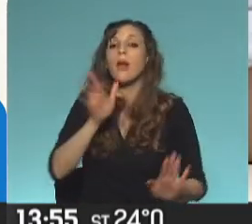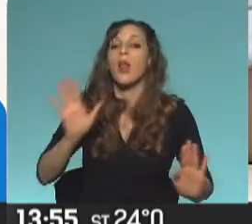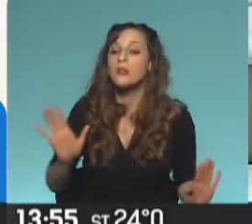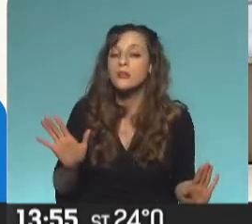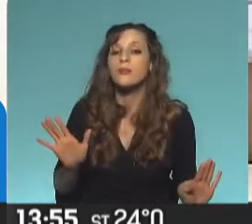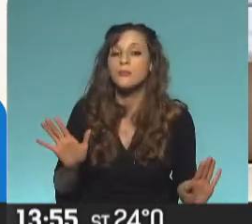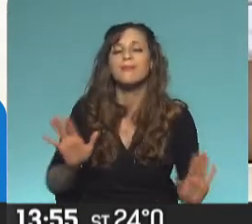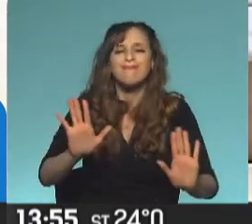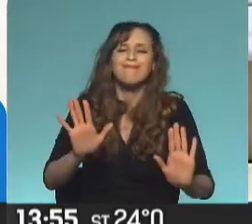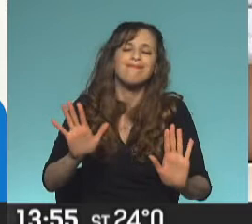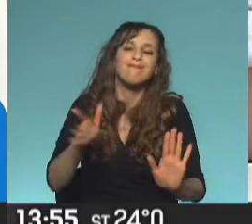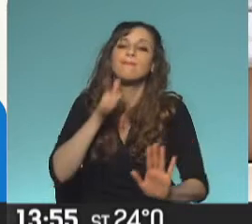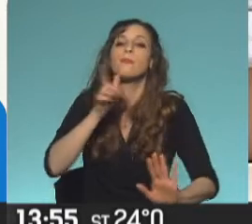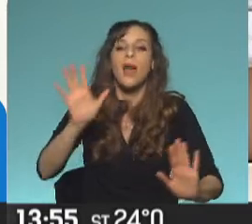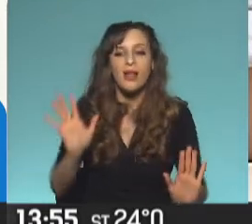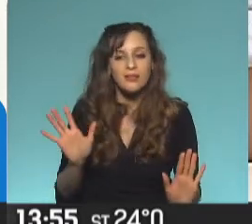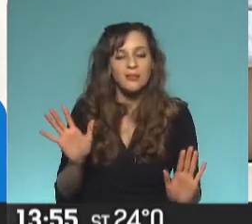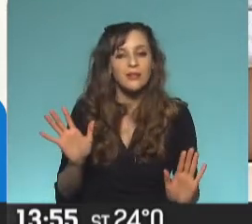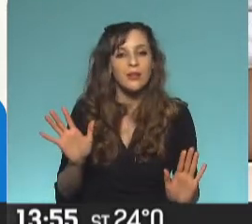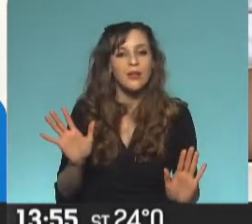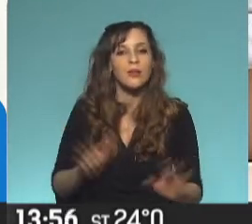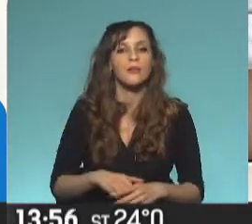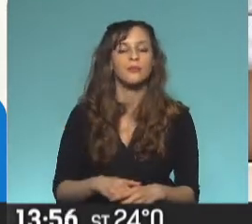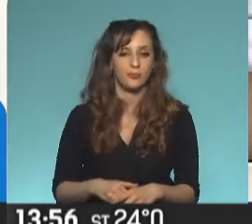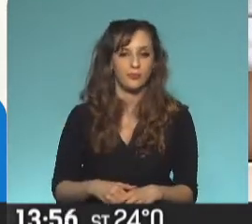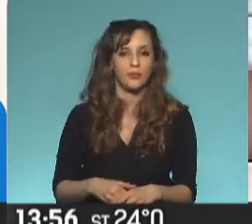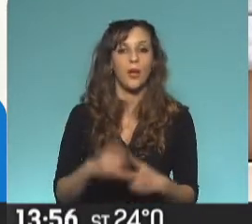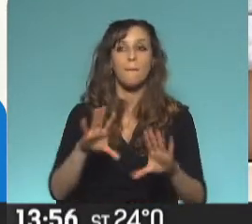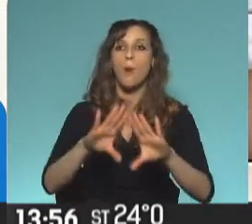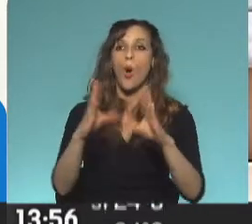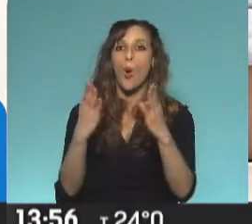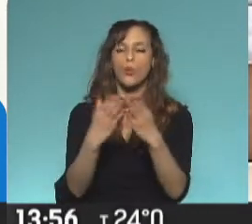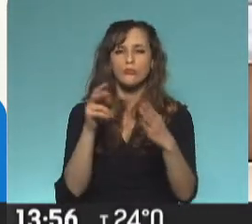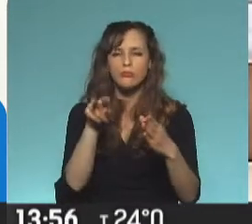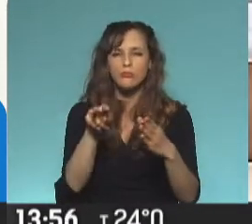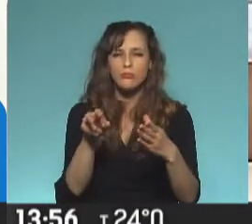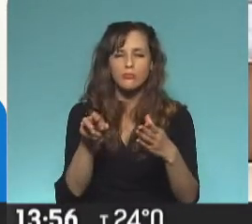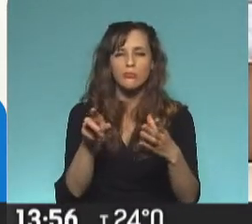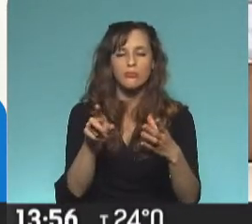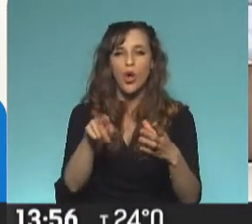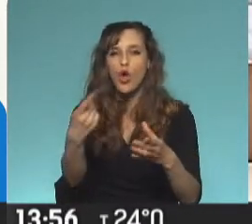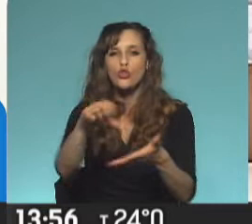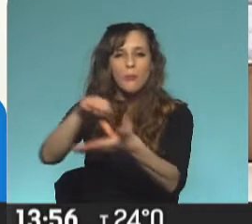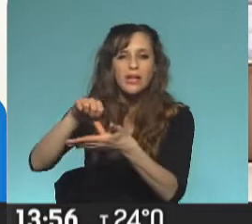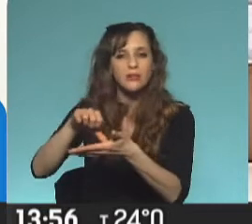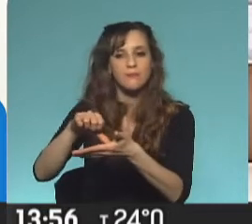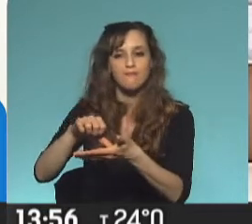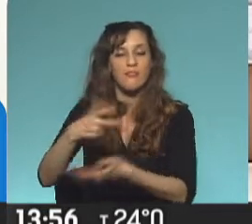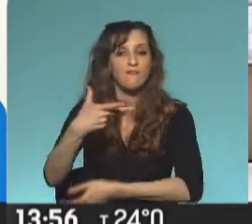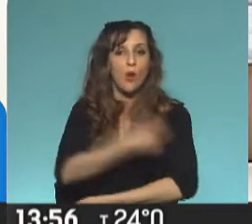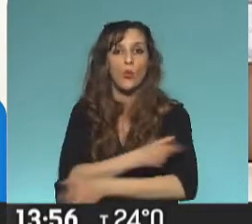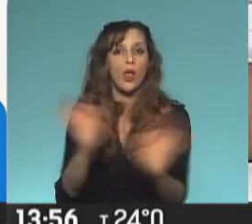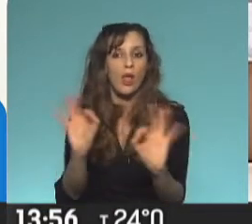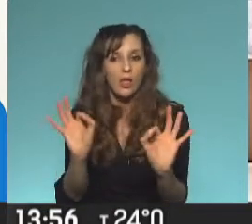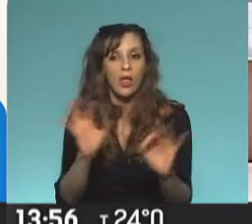pero repito está si uno lee los diarios del mundo hay quien no accedió una sola vacuna nosotros ya estamos hablando de terminar las primeras